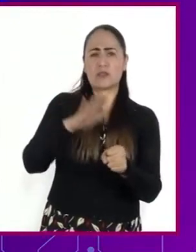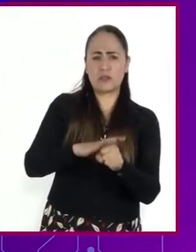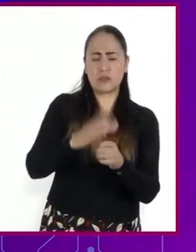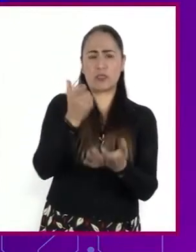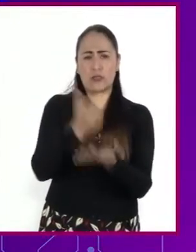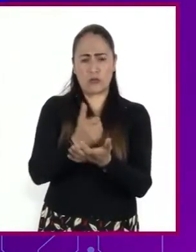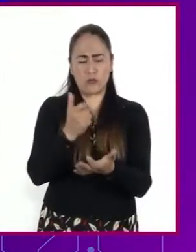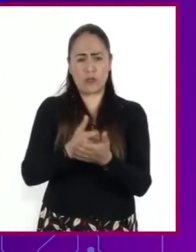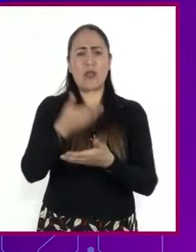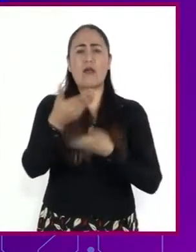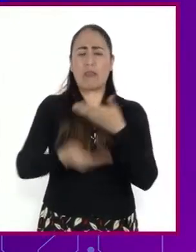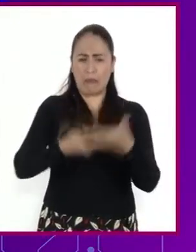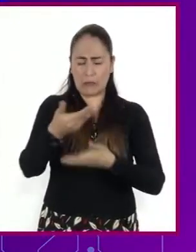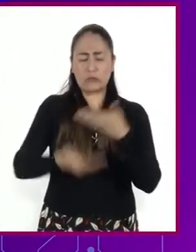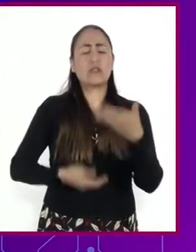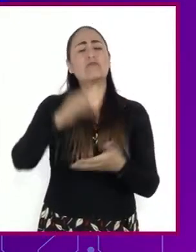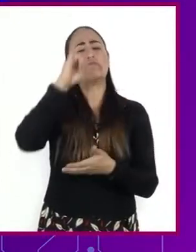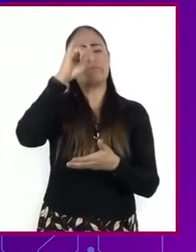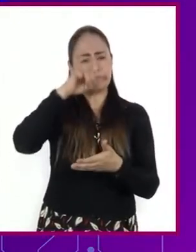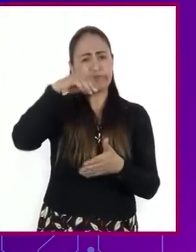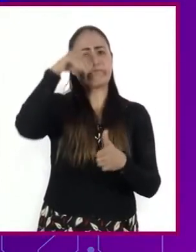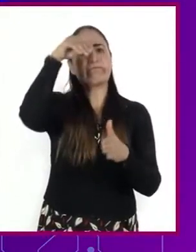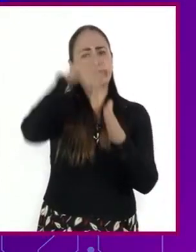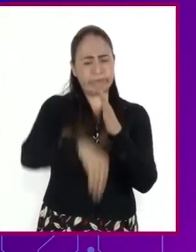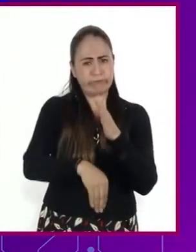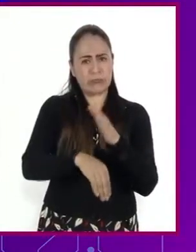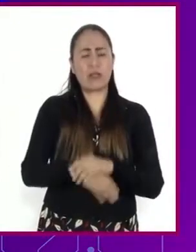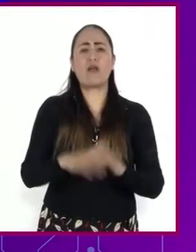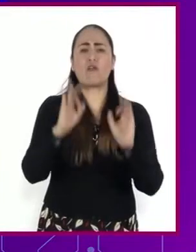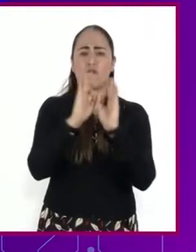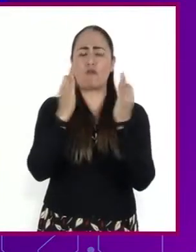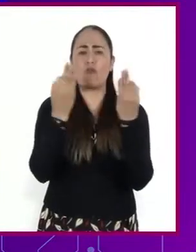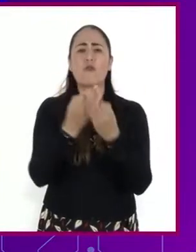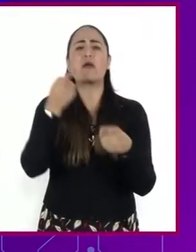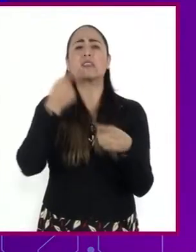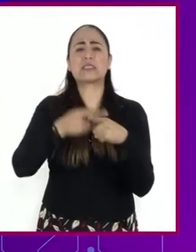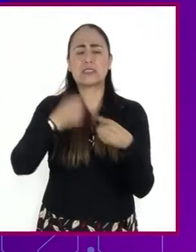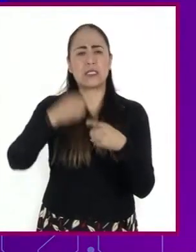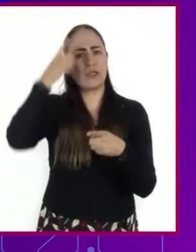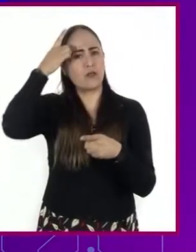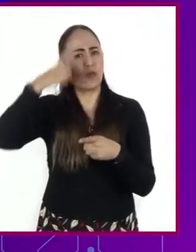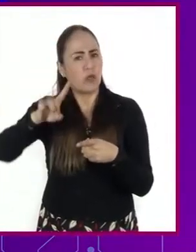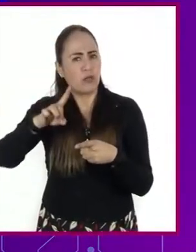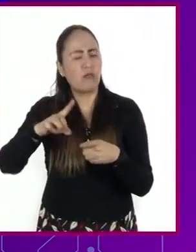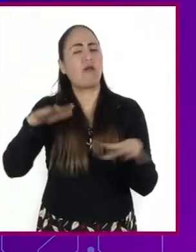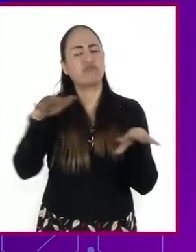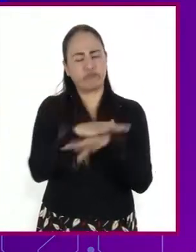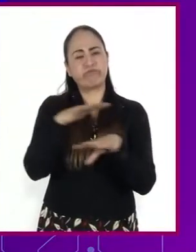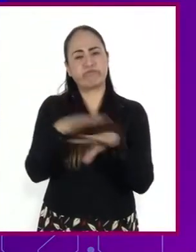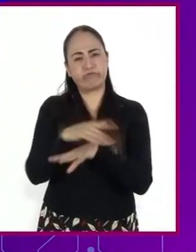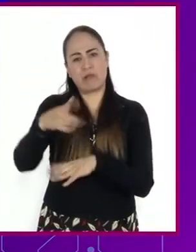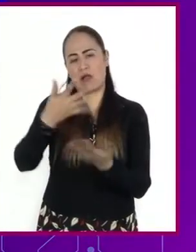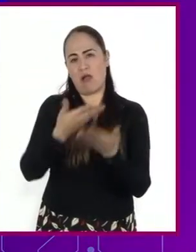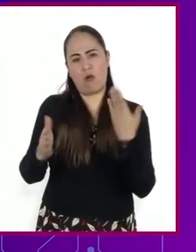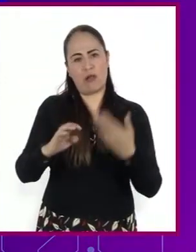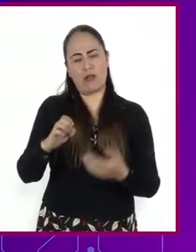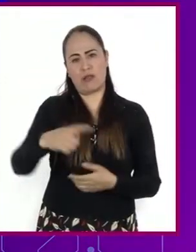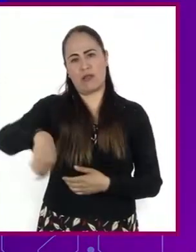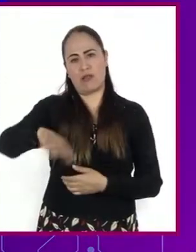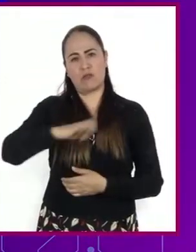en especie, sobre lo que generaban las tierras sin implicar posesión de las mismas. Los soldados españoles